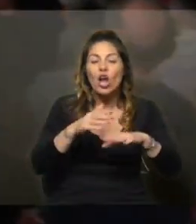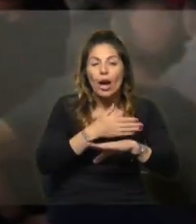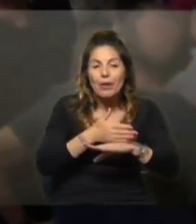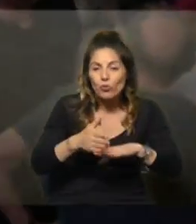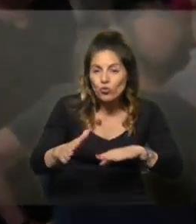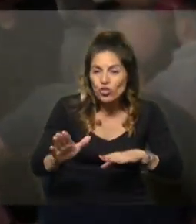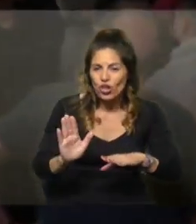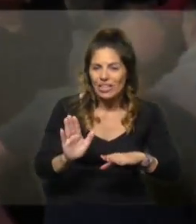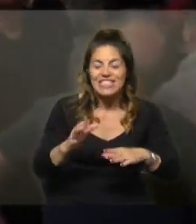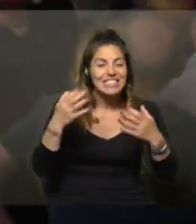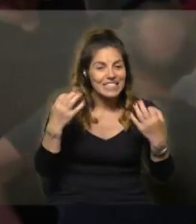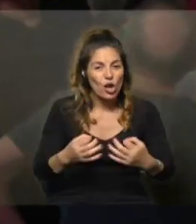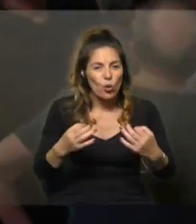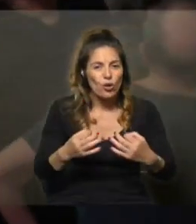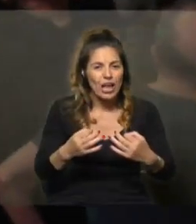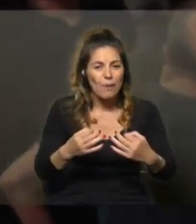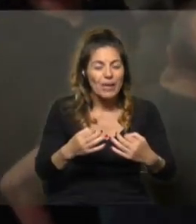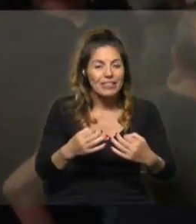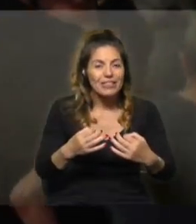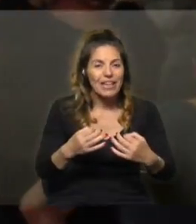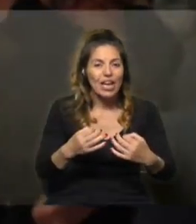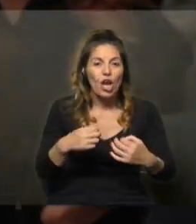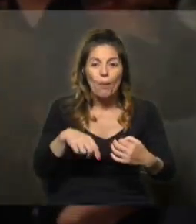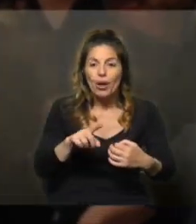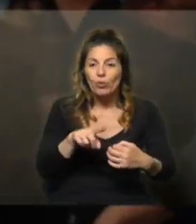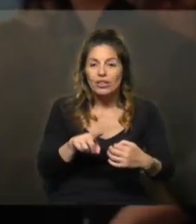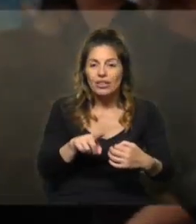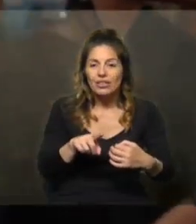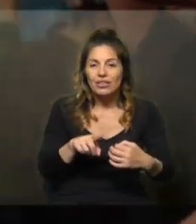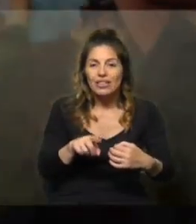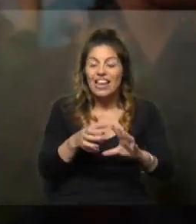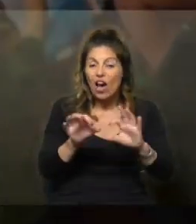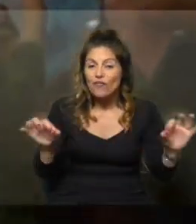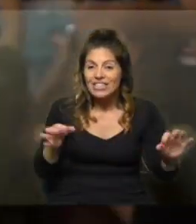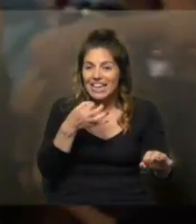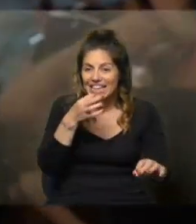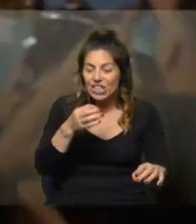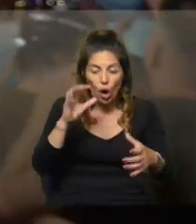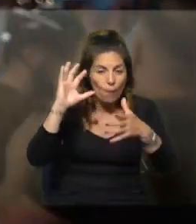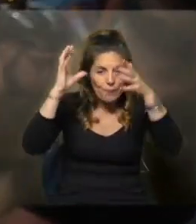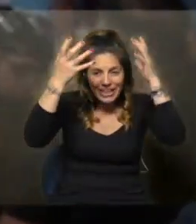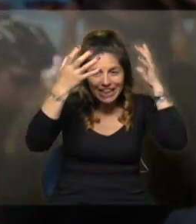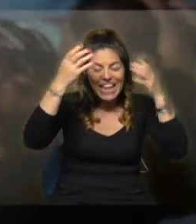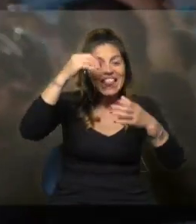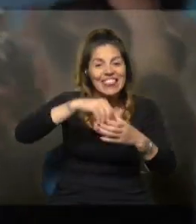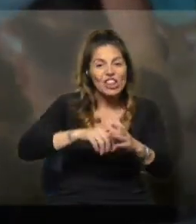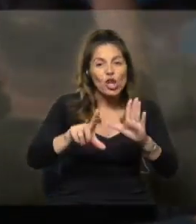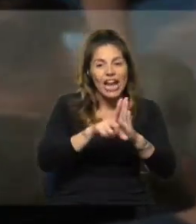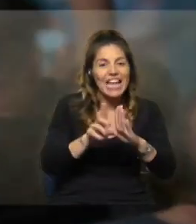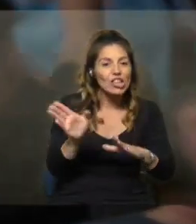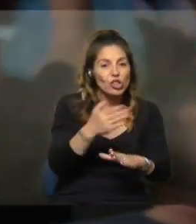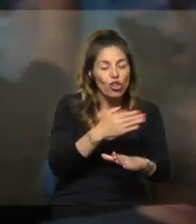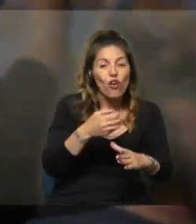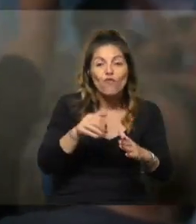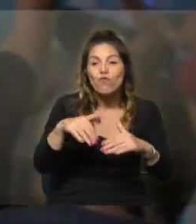repercusiones seguramente no pasó desapercibido para ustedes tampoco la frase que dijo ley todo fuera de la